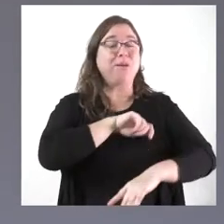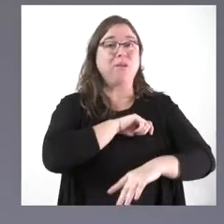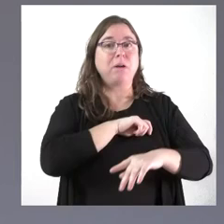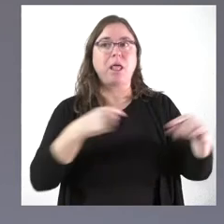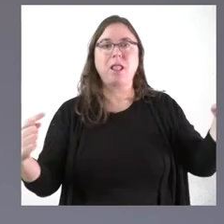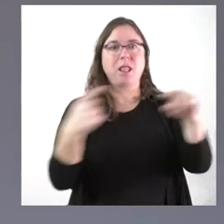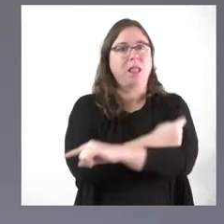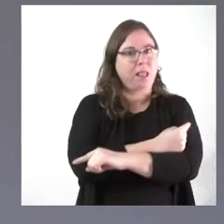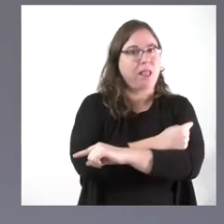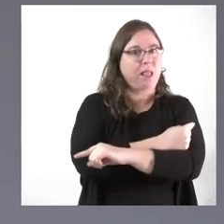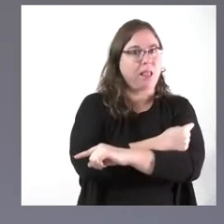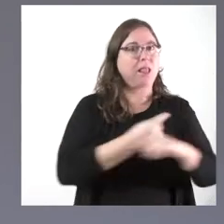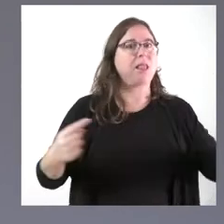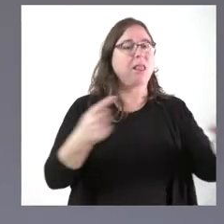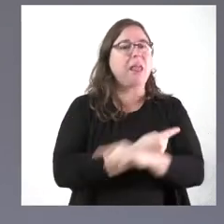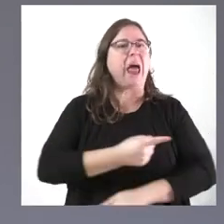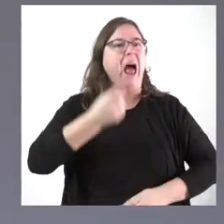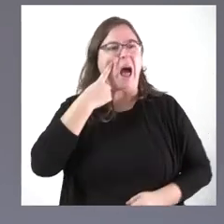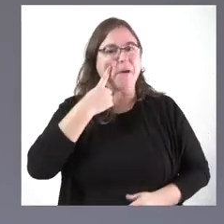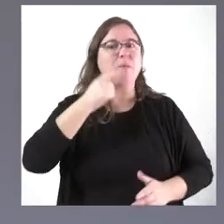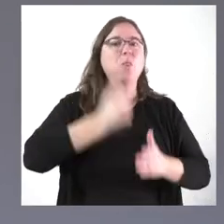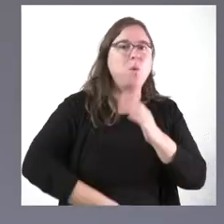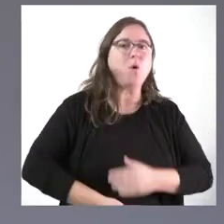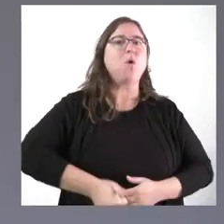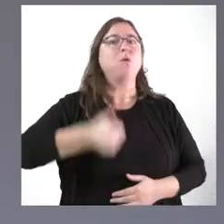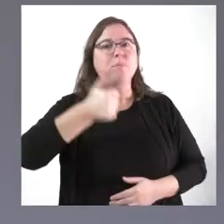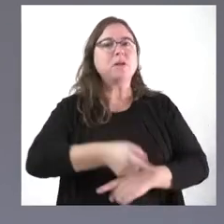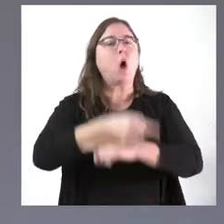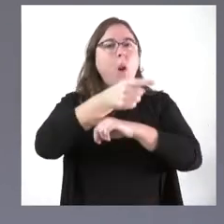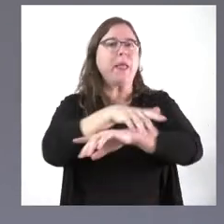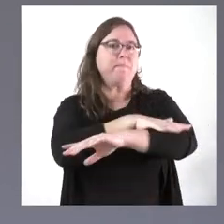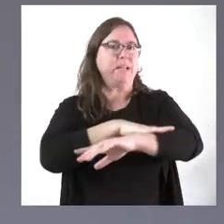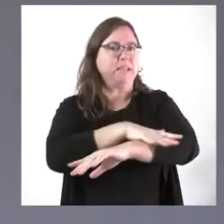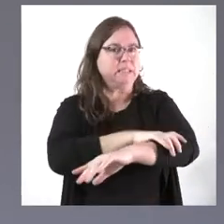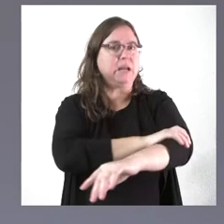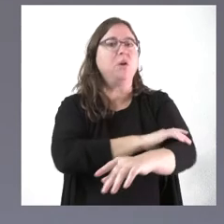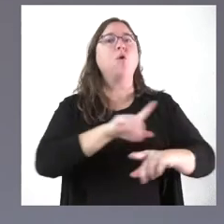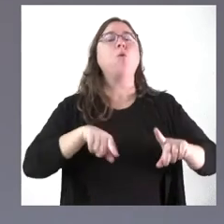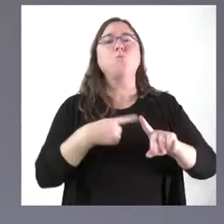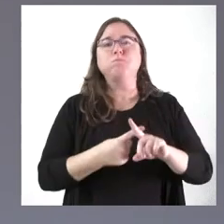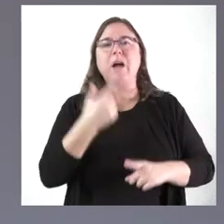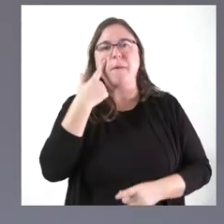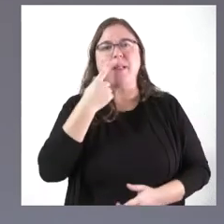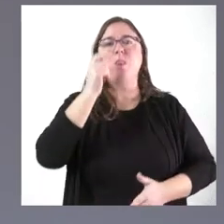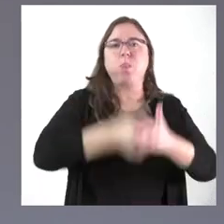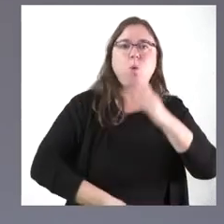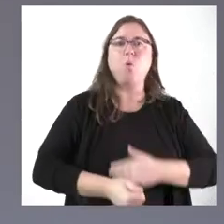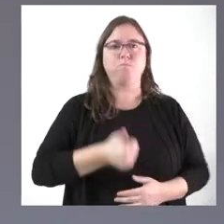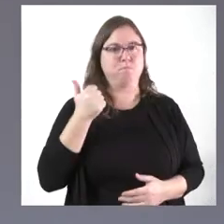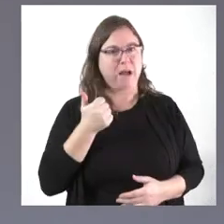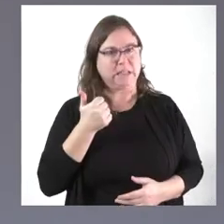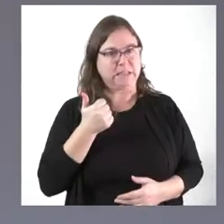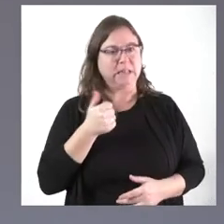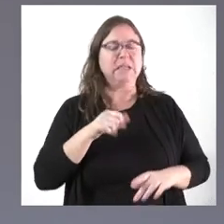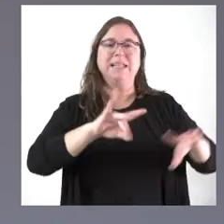contrario también al sentido de haber endurecido con la orden ministerial que lleva el lobo lespre haber endurecido un territorio